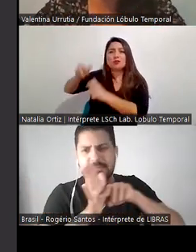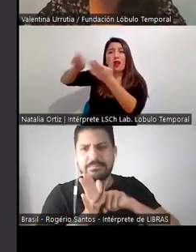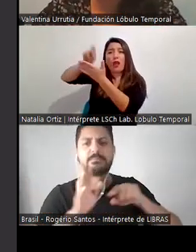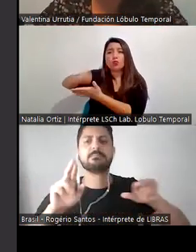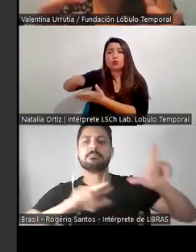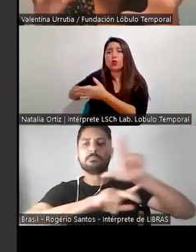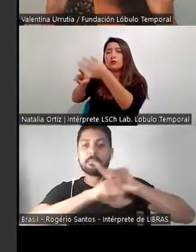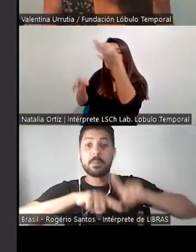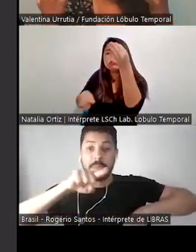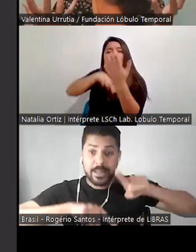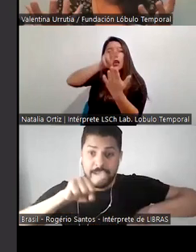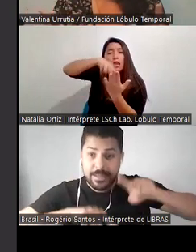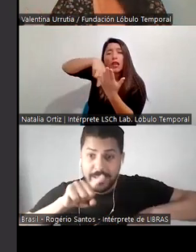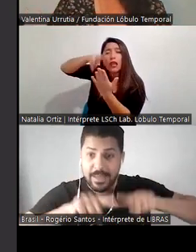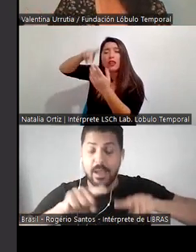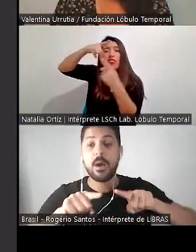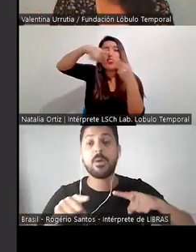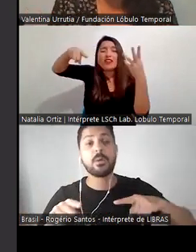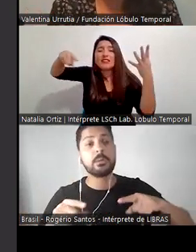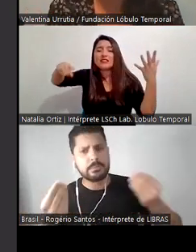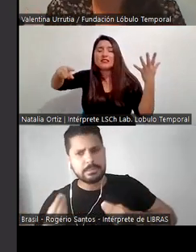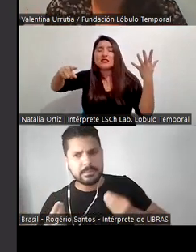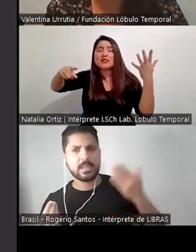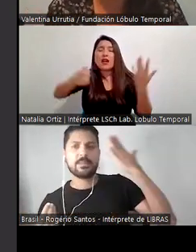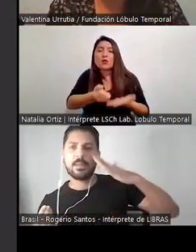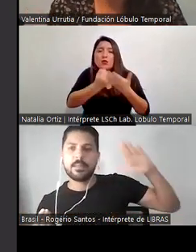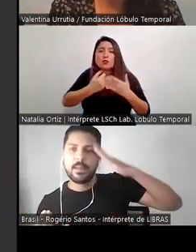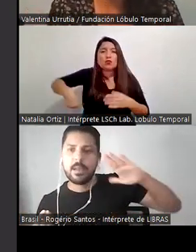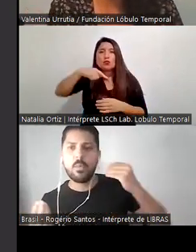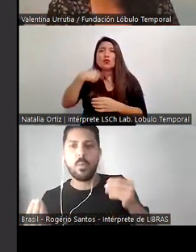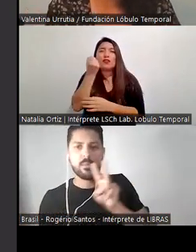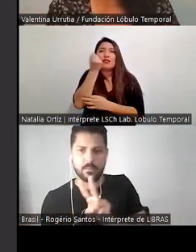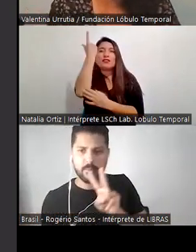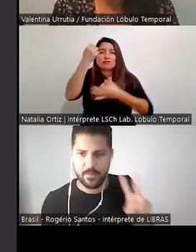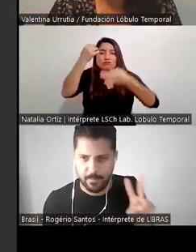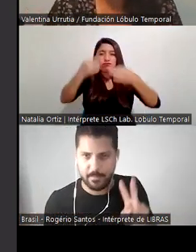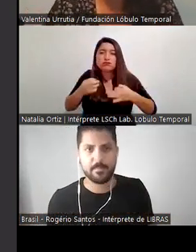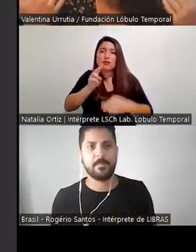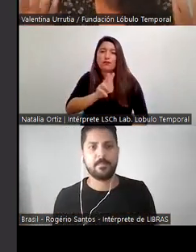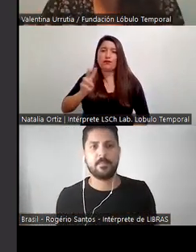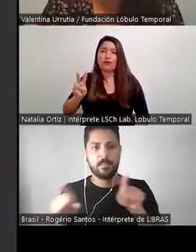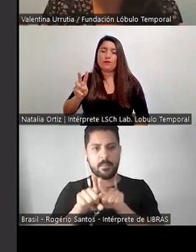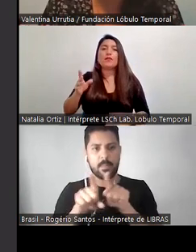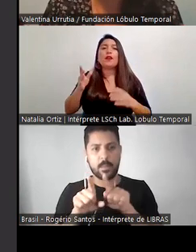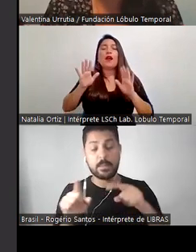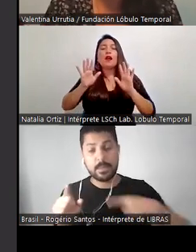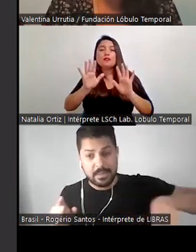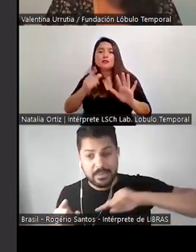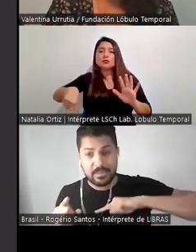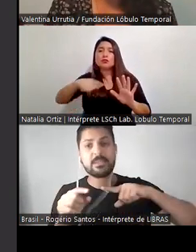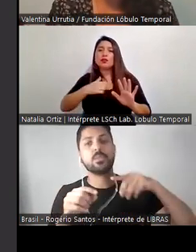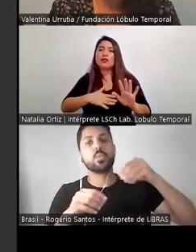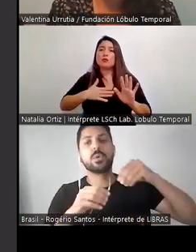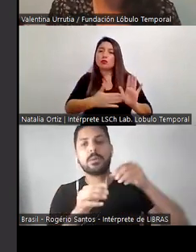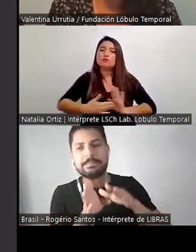materiales que nos ayudaron a comprender lo que es el vernáculo visual. Y desde ese punto de vista queremos también transmitírselos a ustedes para